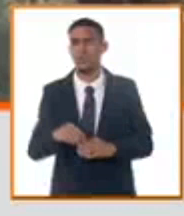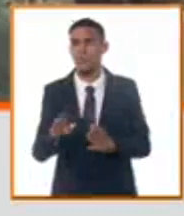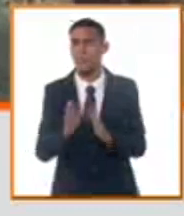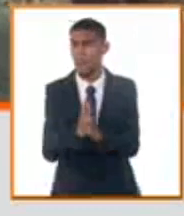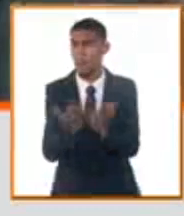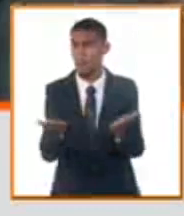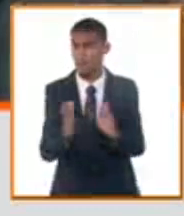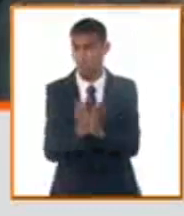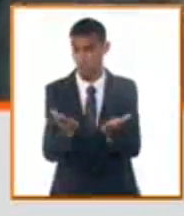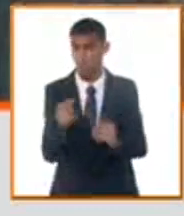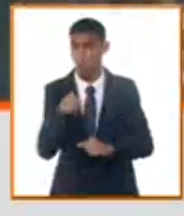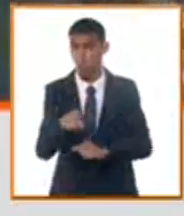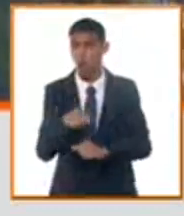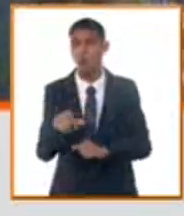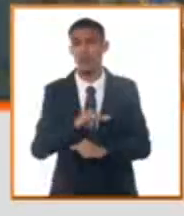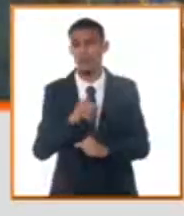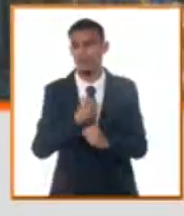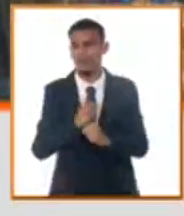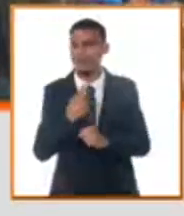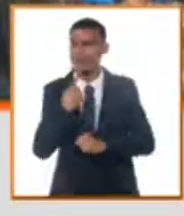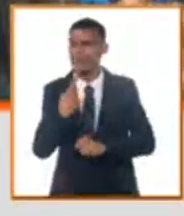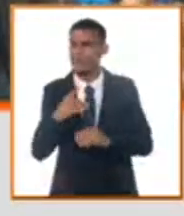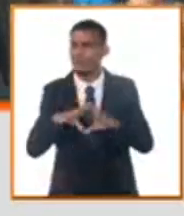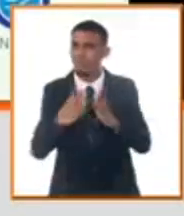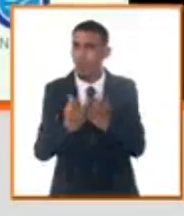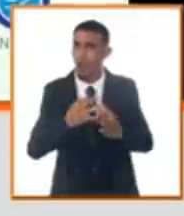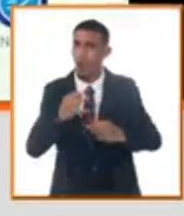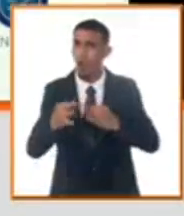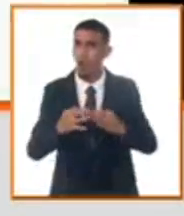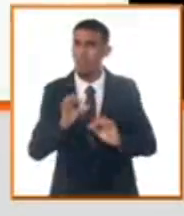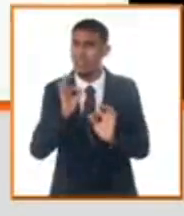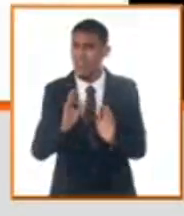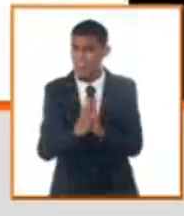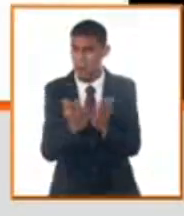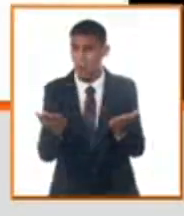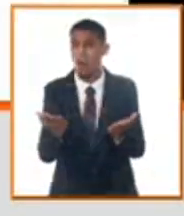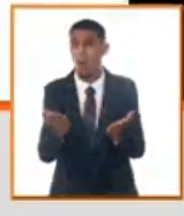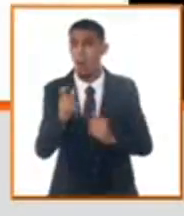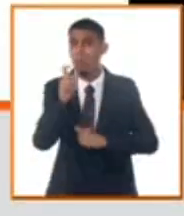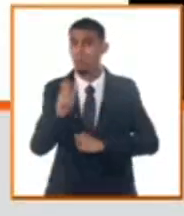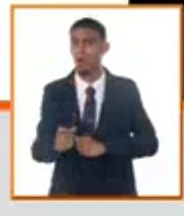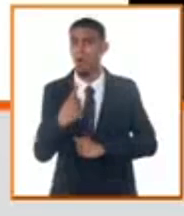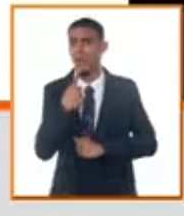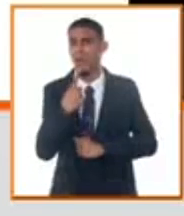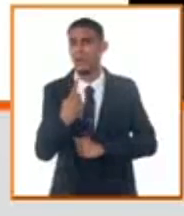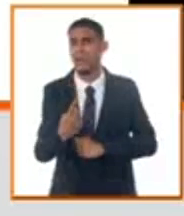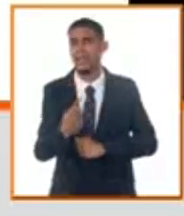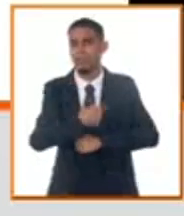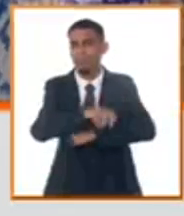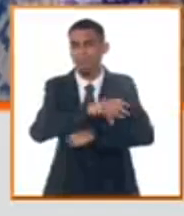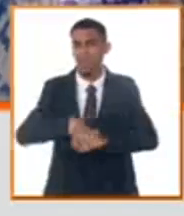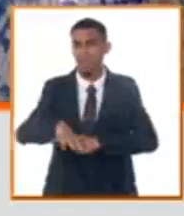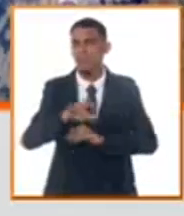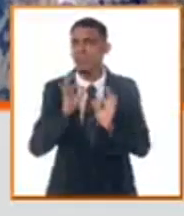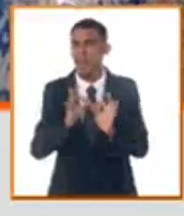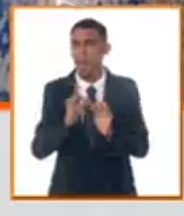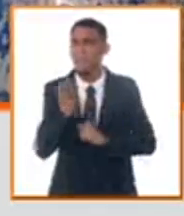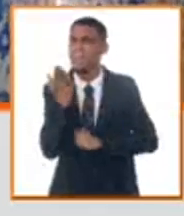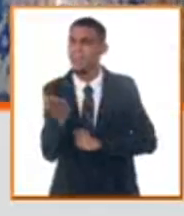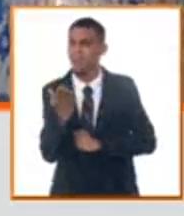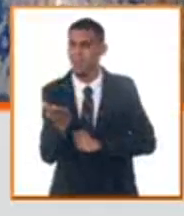estos temas, y de los temas que más la población refería estaba este asunto. Llegar a